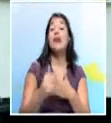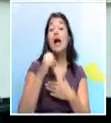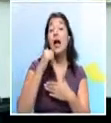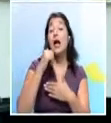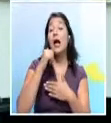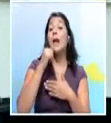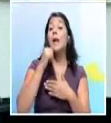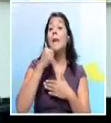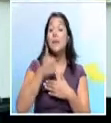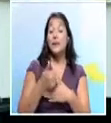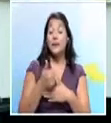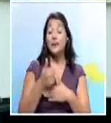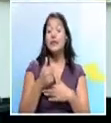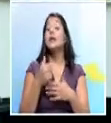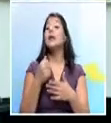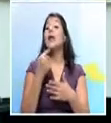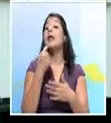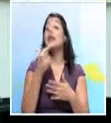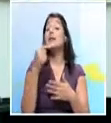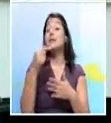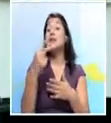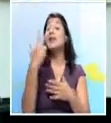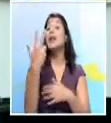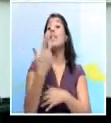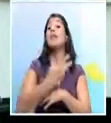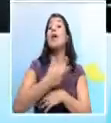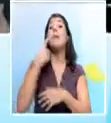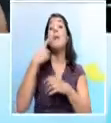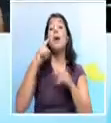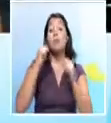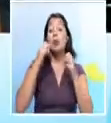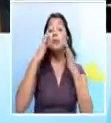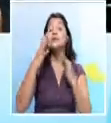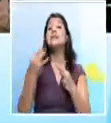ante la Sala Cuarta, corren 3 días para determinar si se acoge ese reclamo, ese